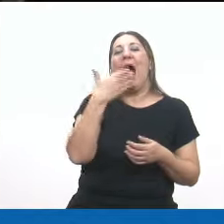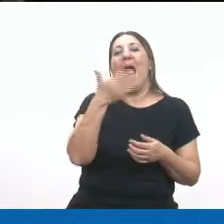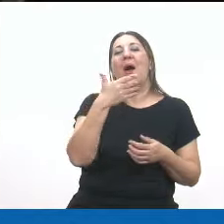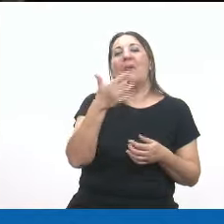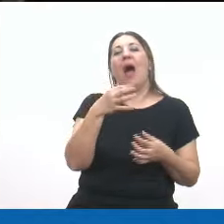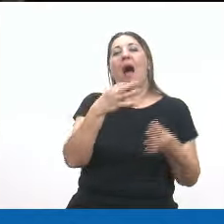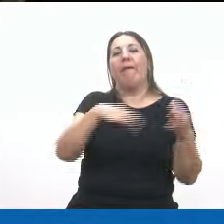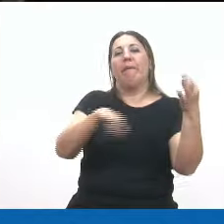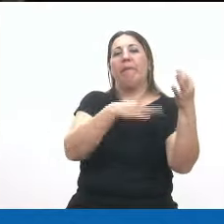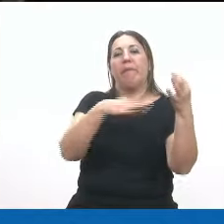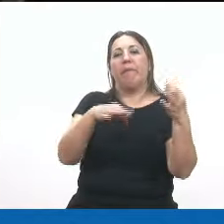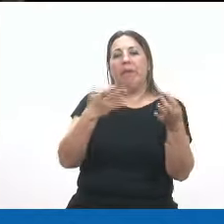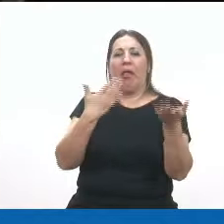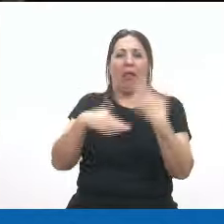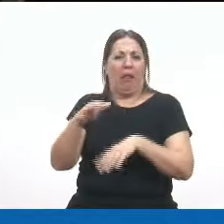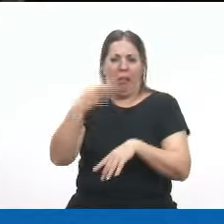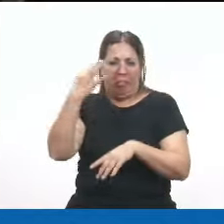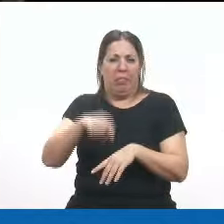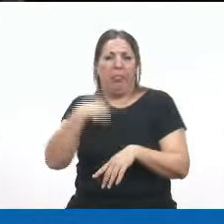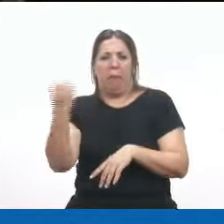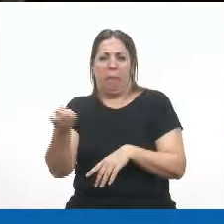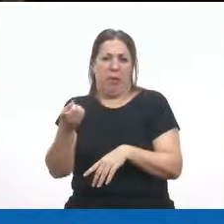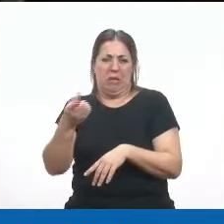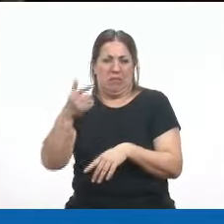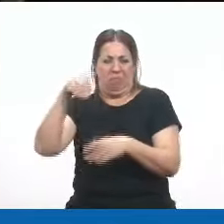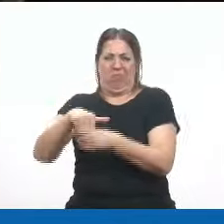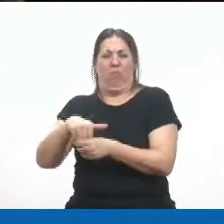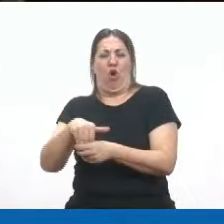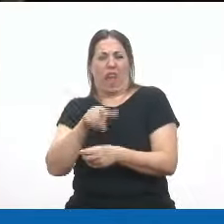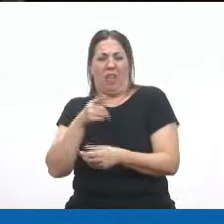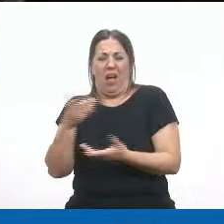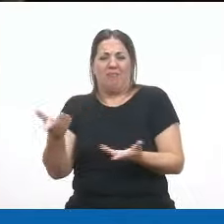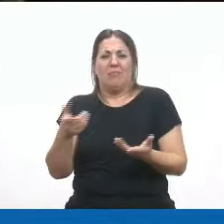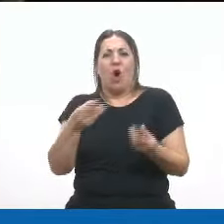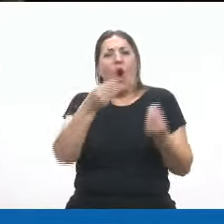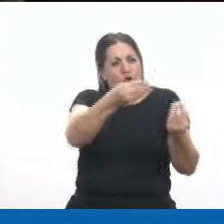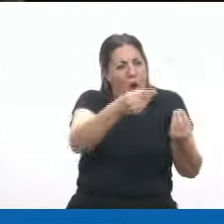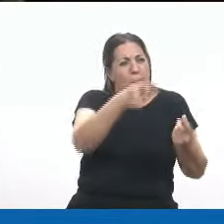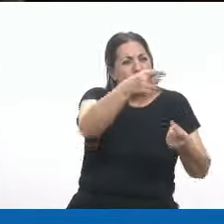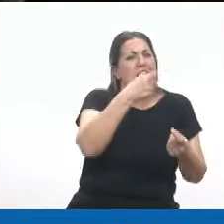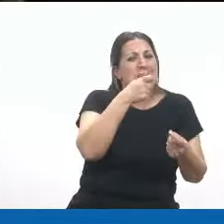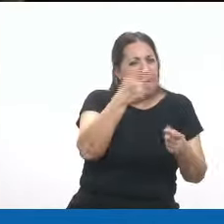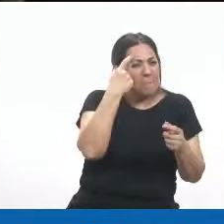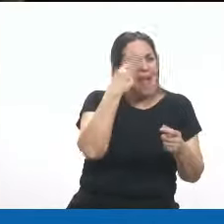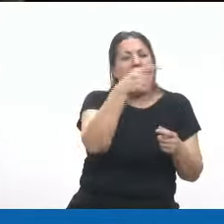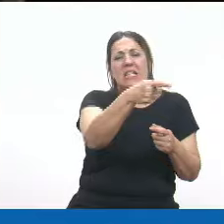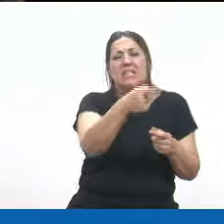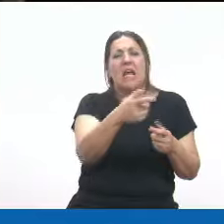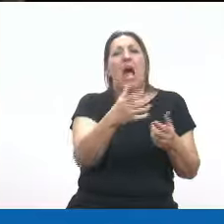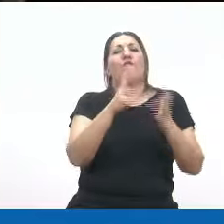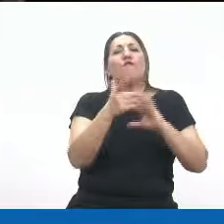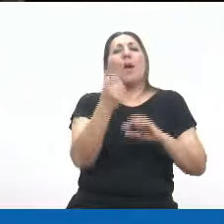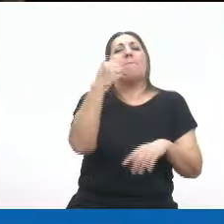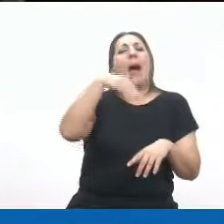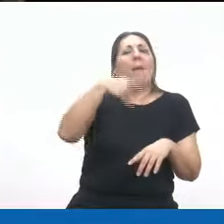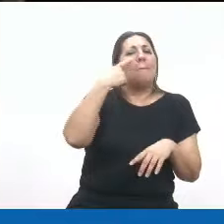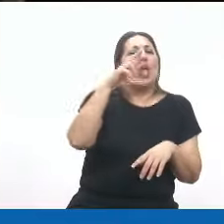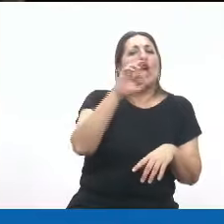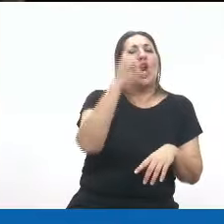vos ves los discursos y decís apa pero si todo esto piensan si piensan que la microeconomía si